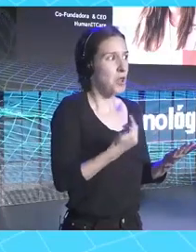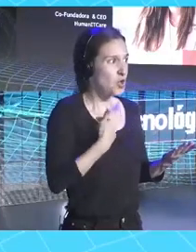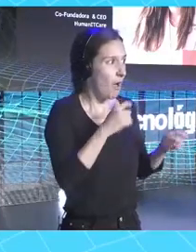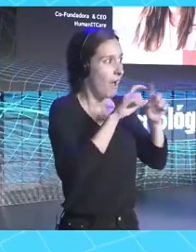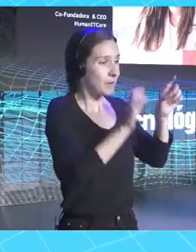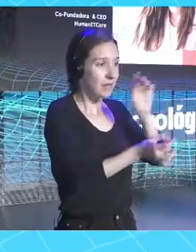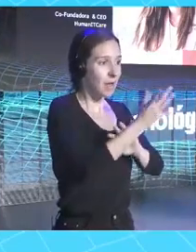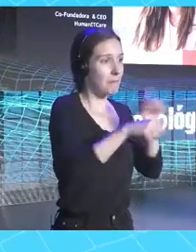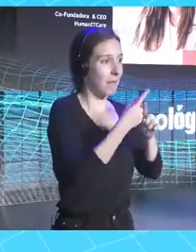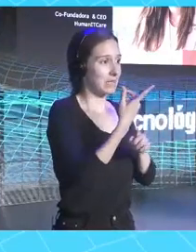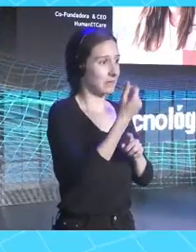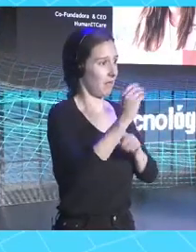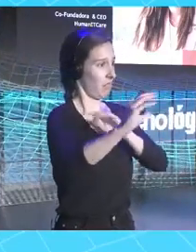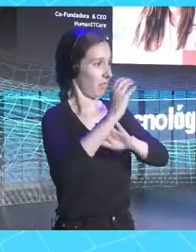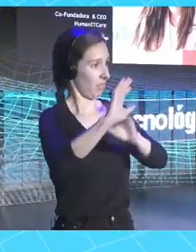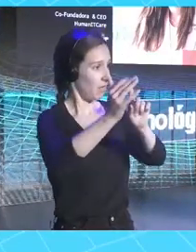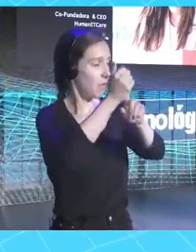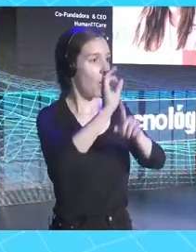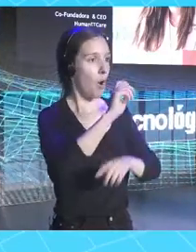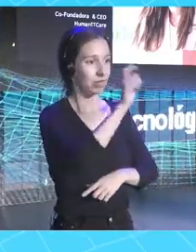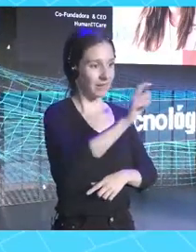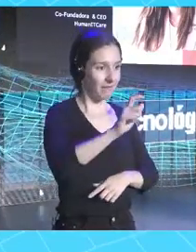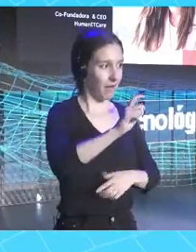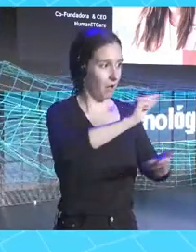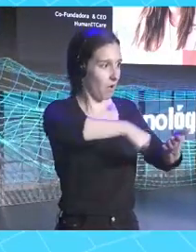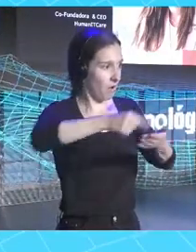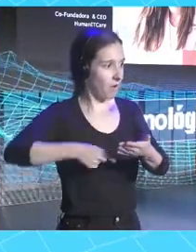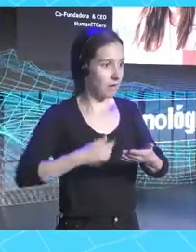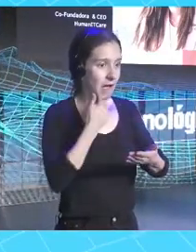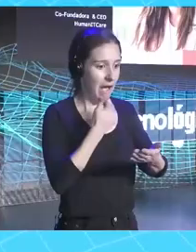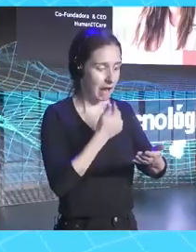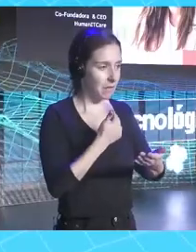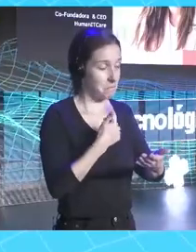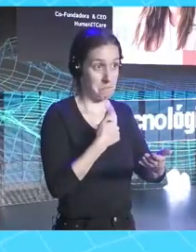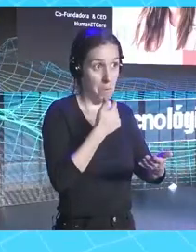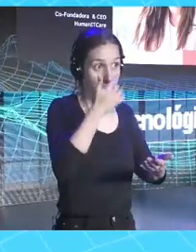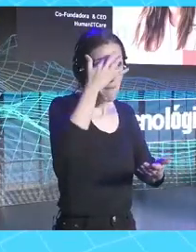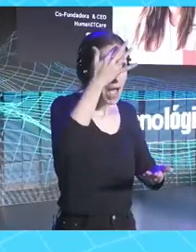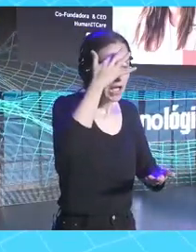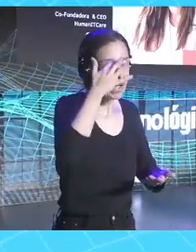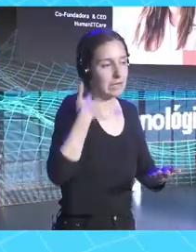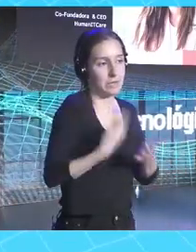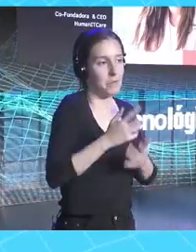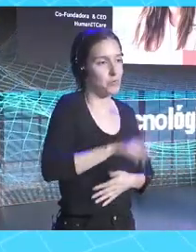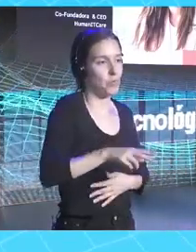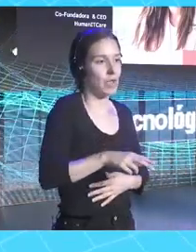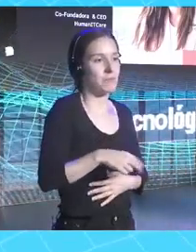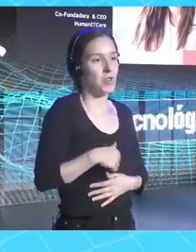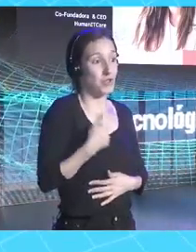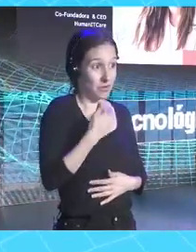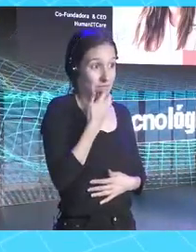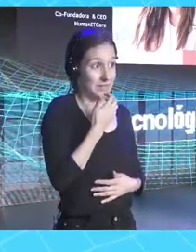levantando financiación ni teniendo a empleados no O sea ni Pero bueno al final que confíe en sí misma que se